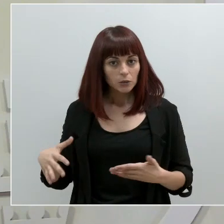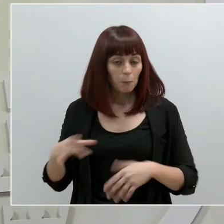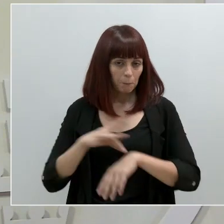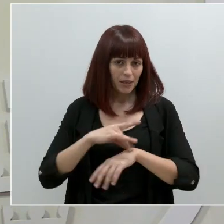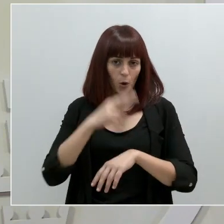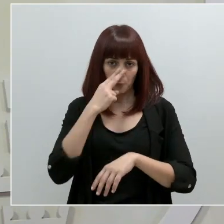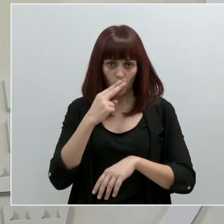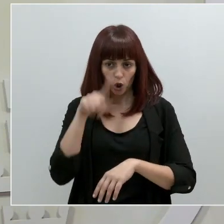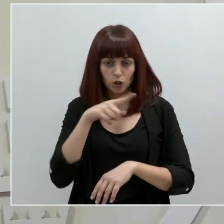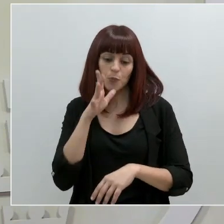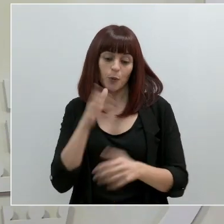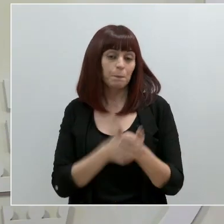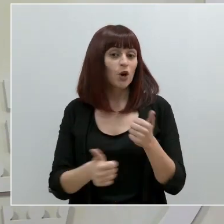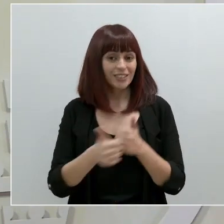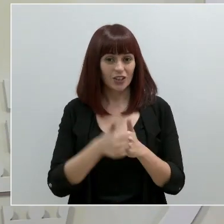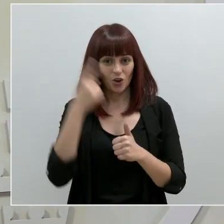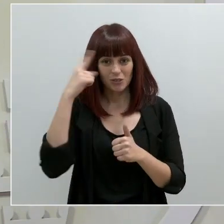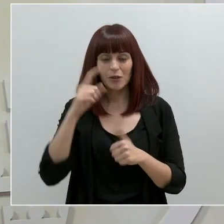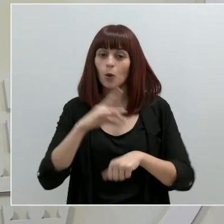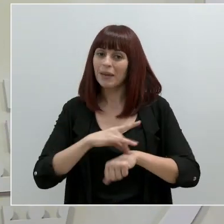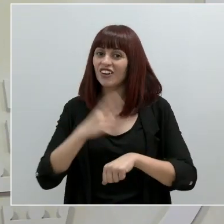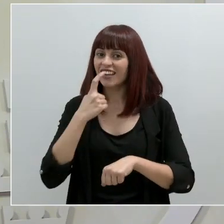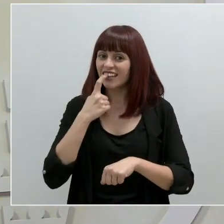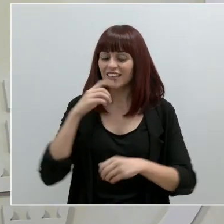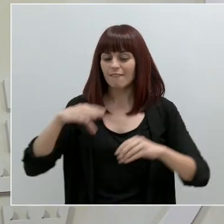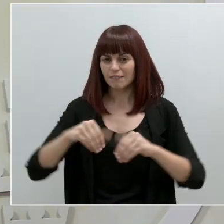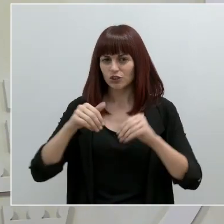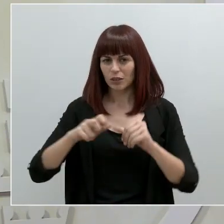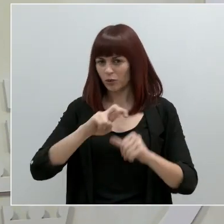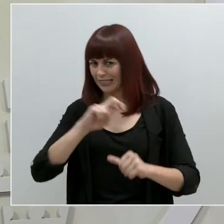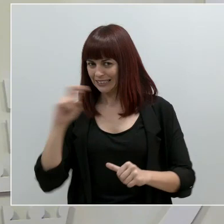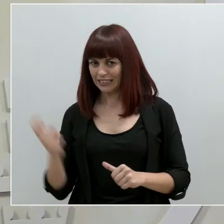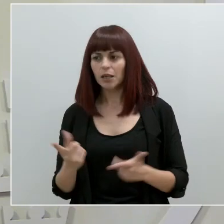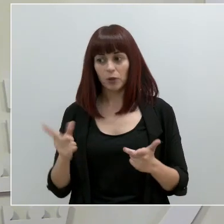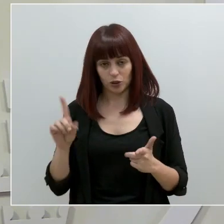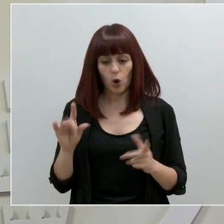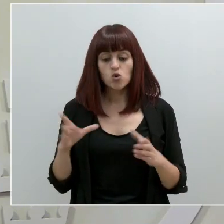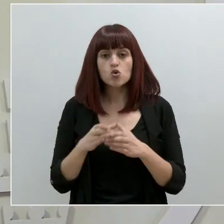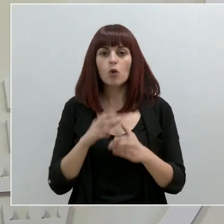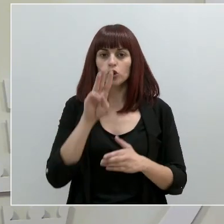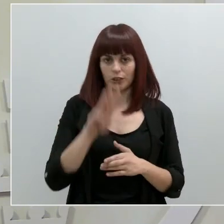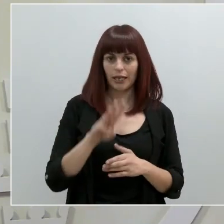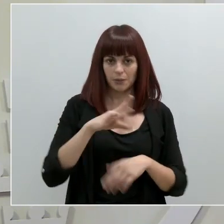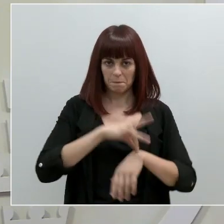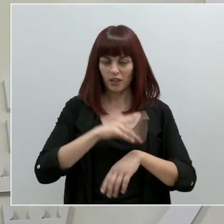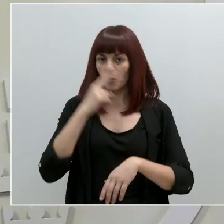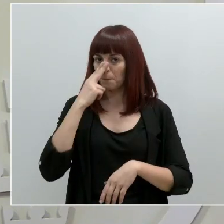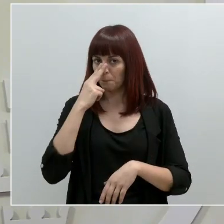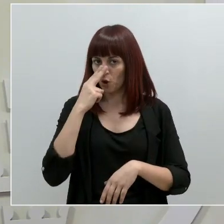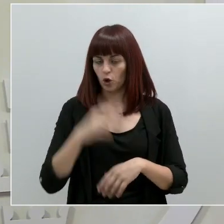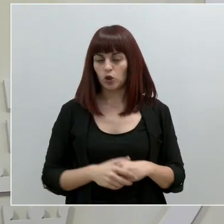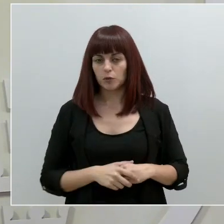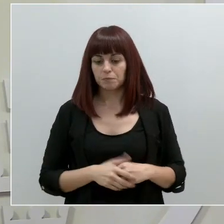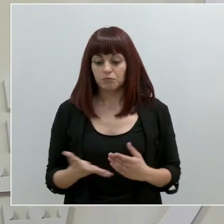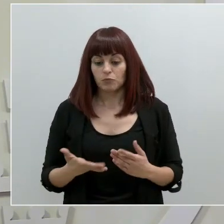o no, porque los más prioritarios ahora mismo son los dentistas, fisioterapeutas, etcétera. Pero sí que estarían en el grupo 3, con lo cual